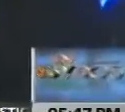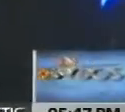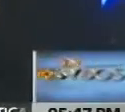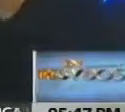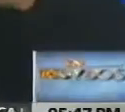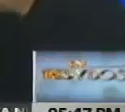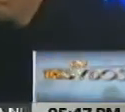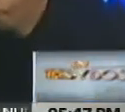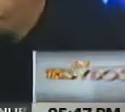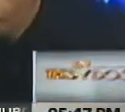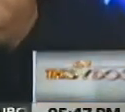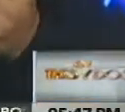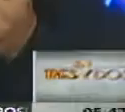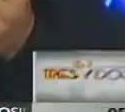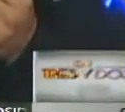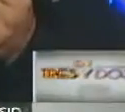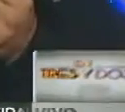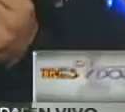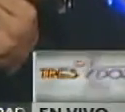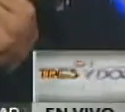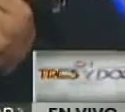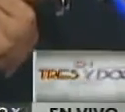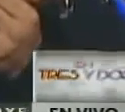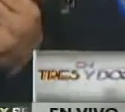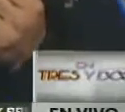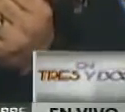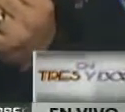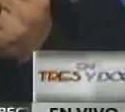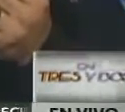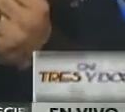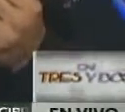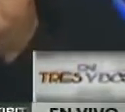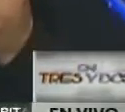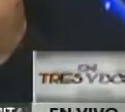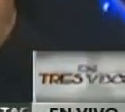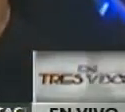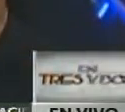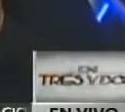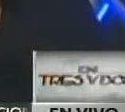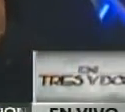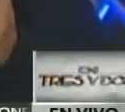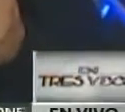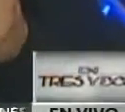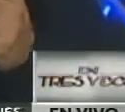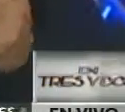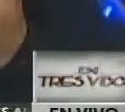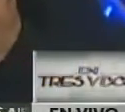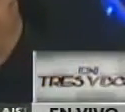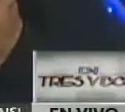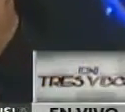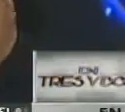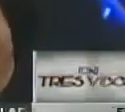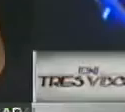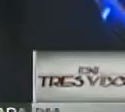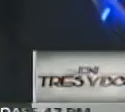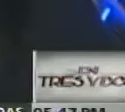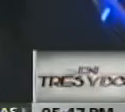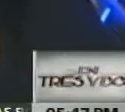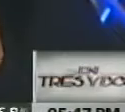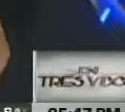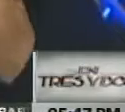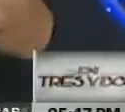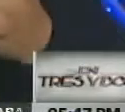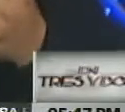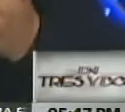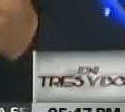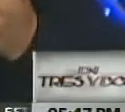Presagiando tu partida, era gaviota perdida. Como